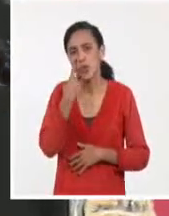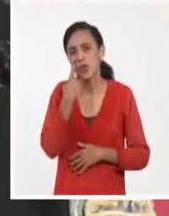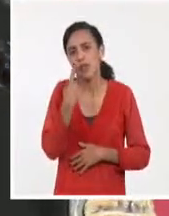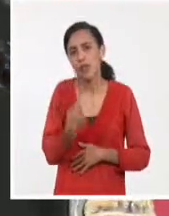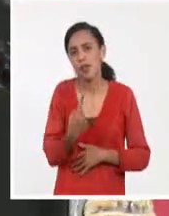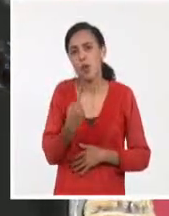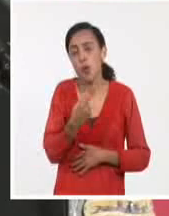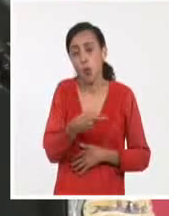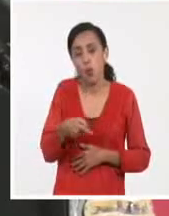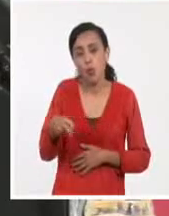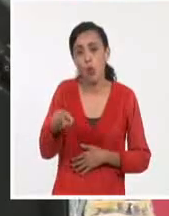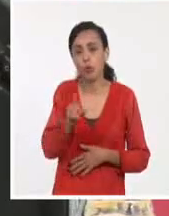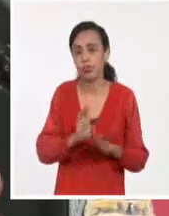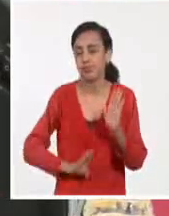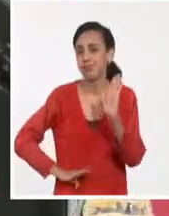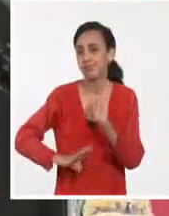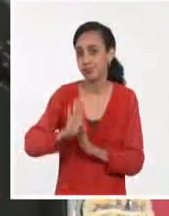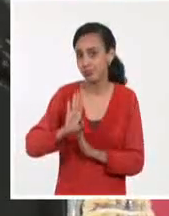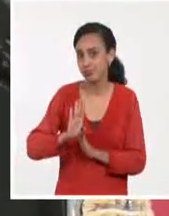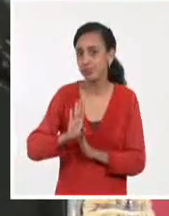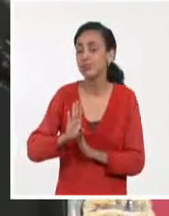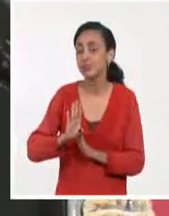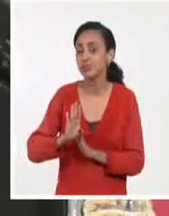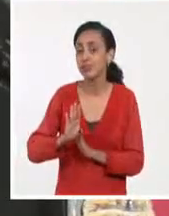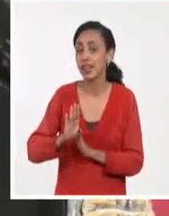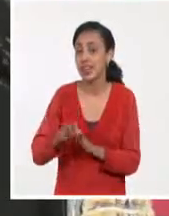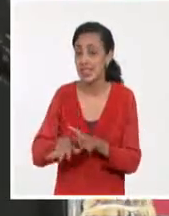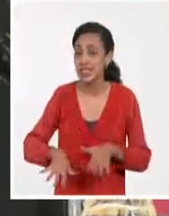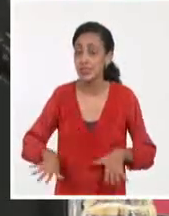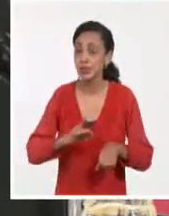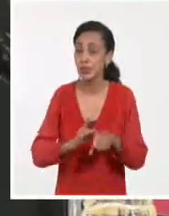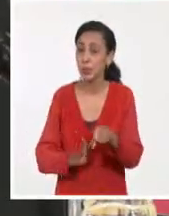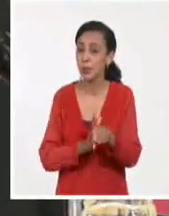que ustedes se crecieron en la COVID y que eso